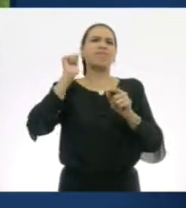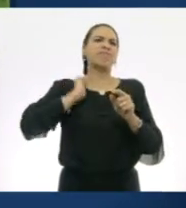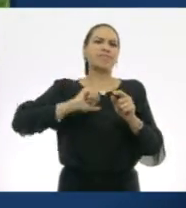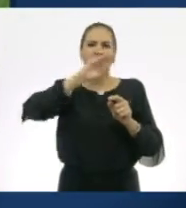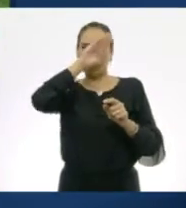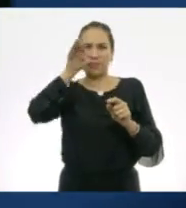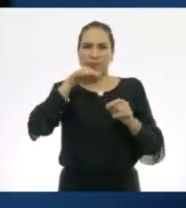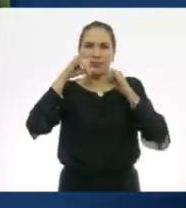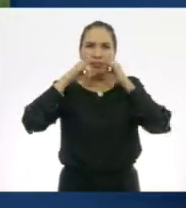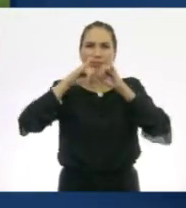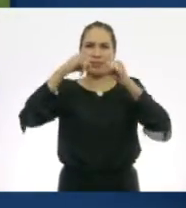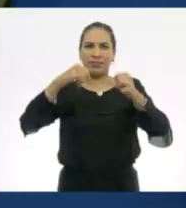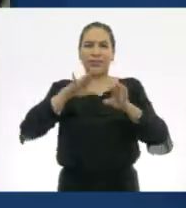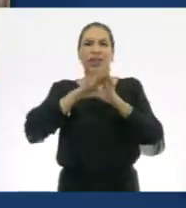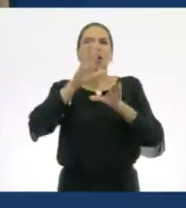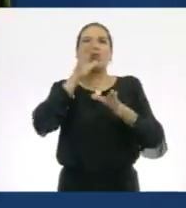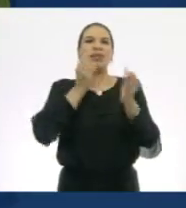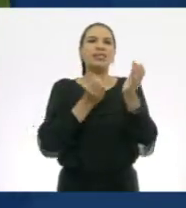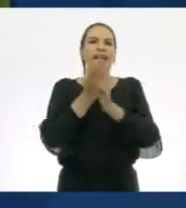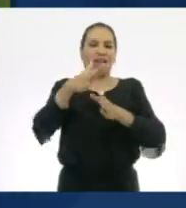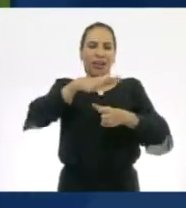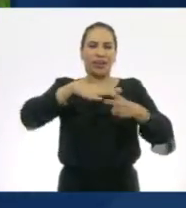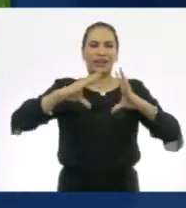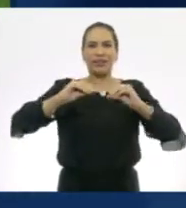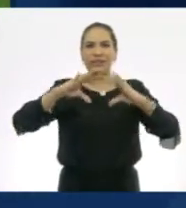prehistórico parado en el lodo.